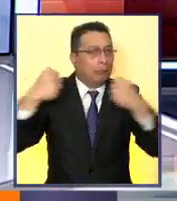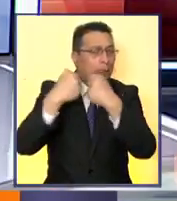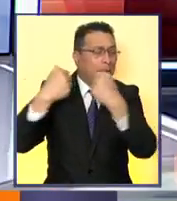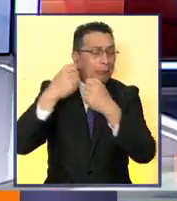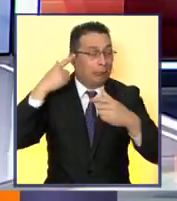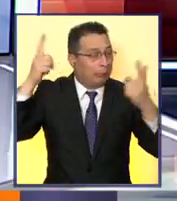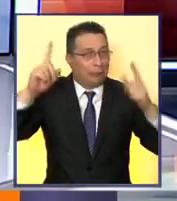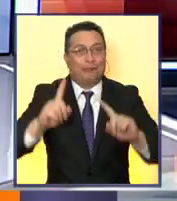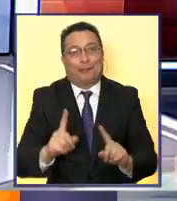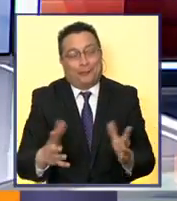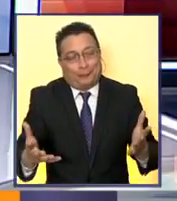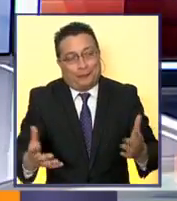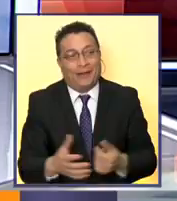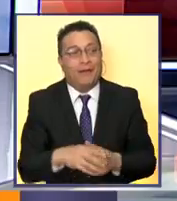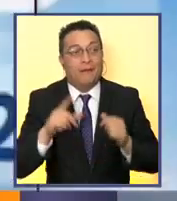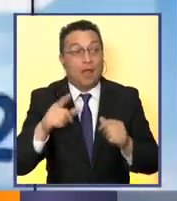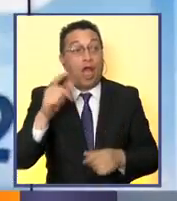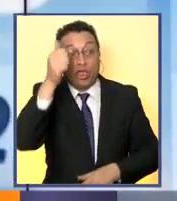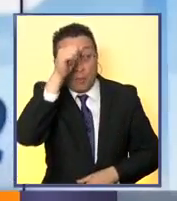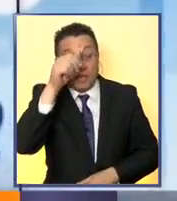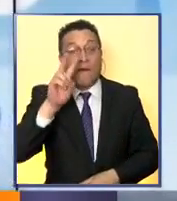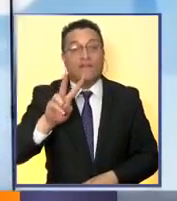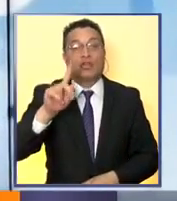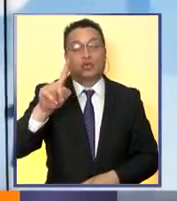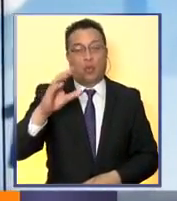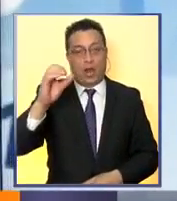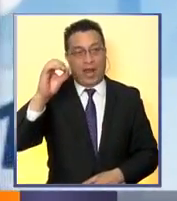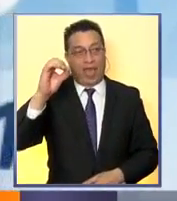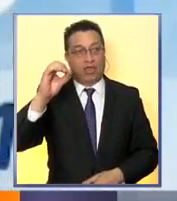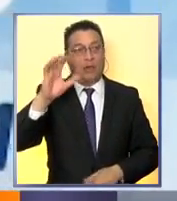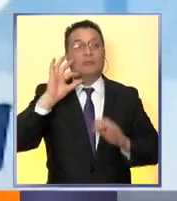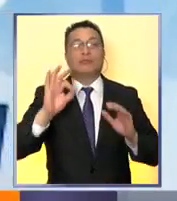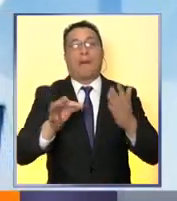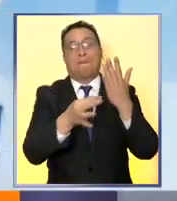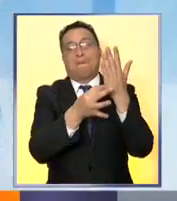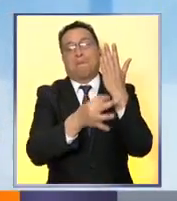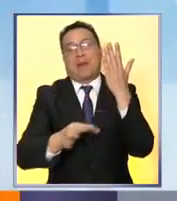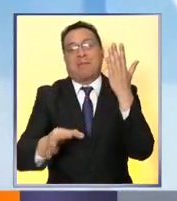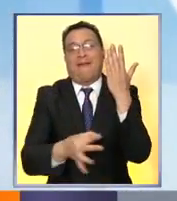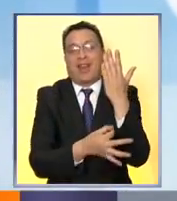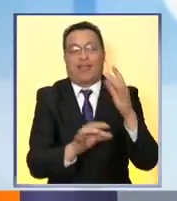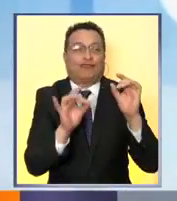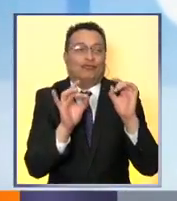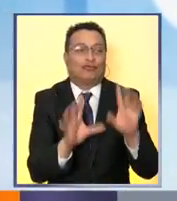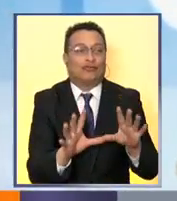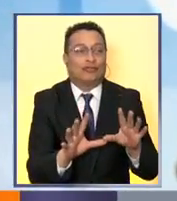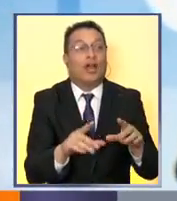día domingo subimos a 21 grados, una temperatura completamente primaveral, con un poco más de